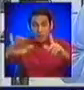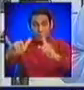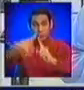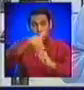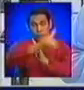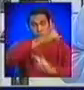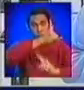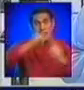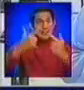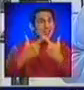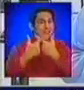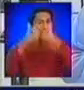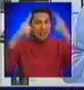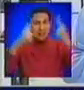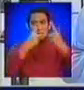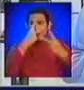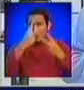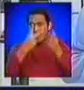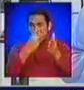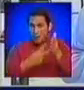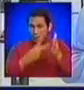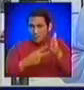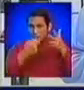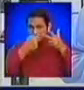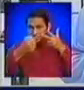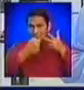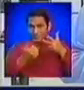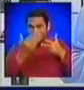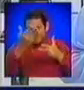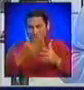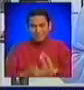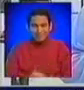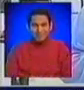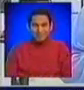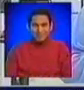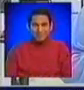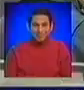Los detalles de este histórico hecho se los contamos en el siguiente informe.